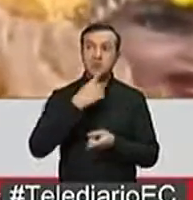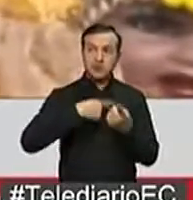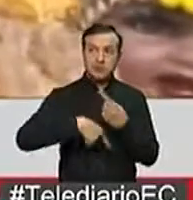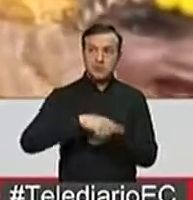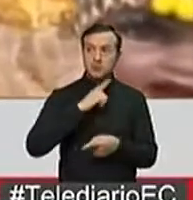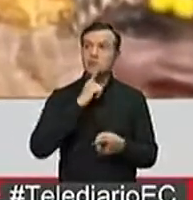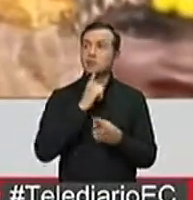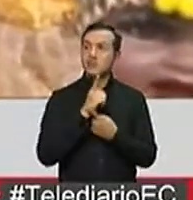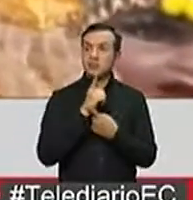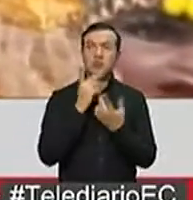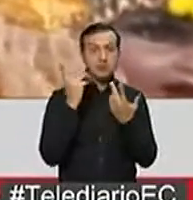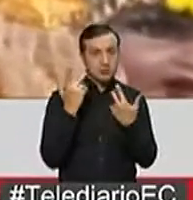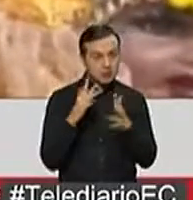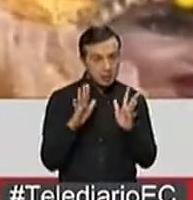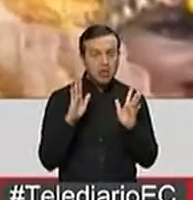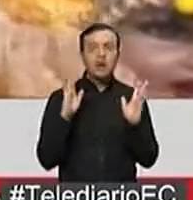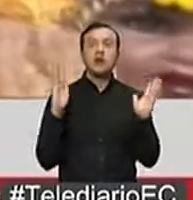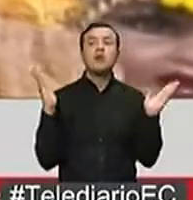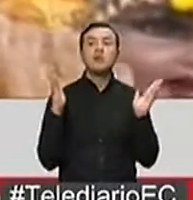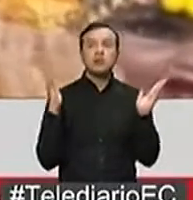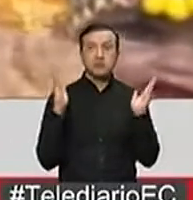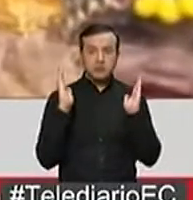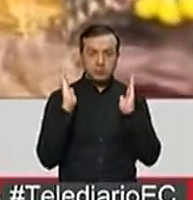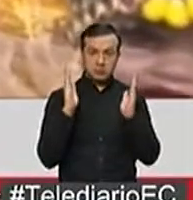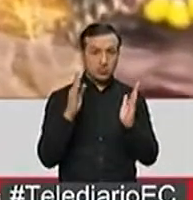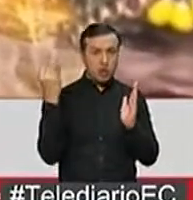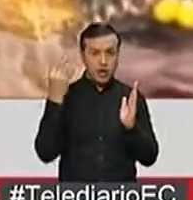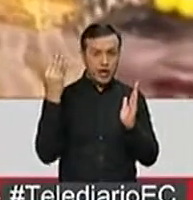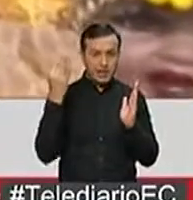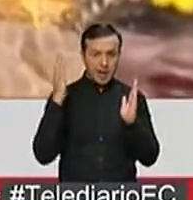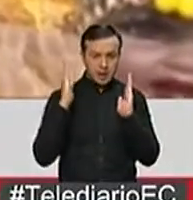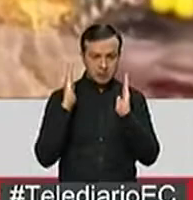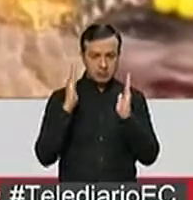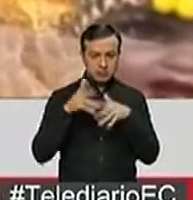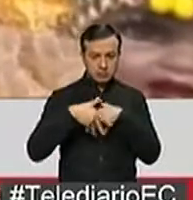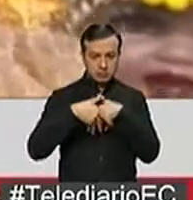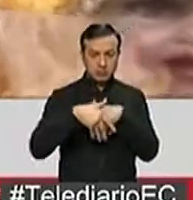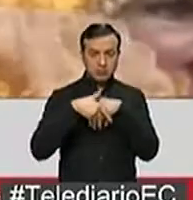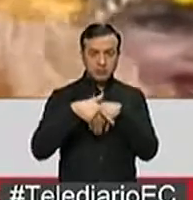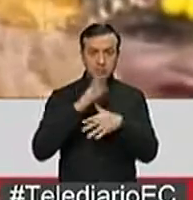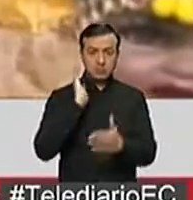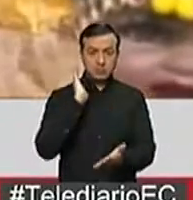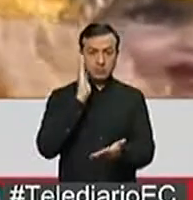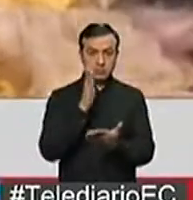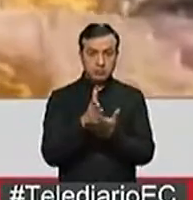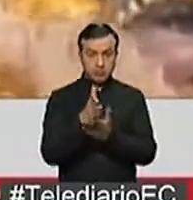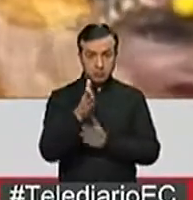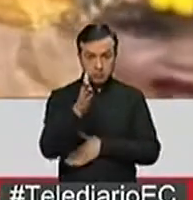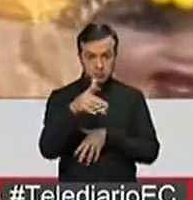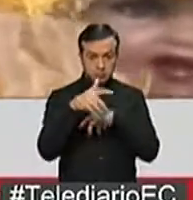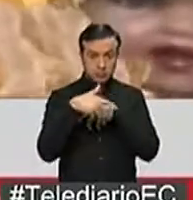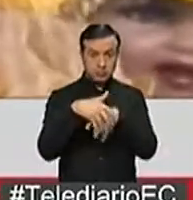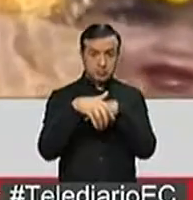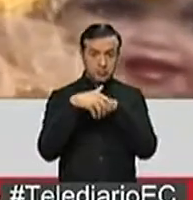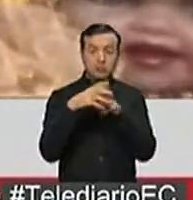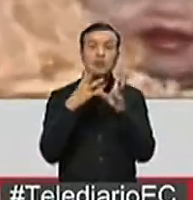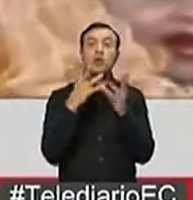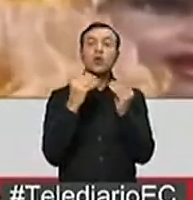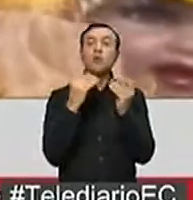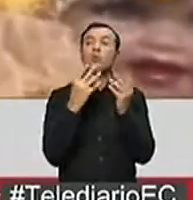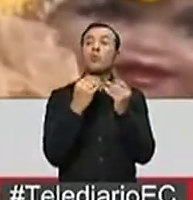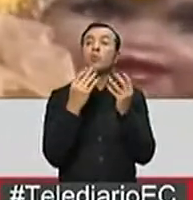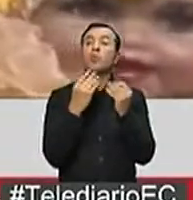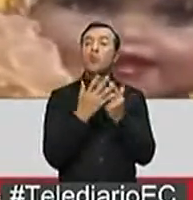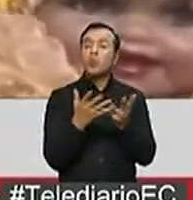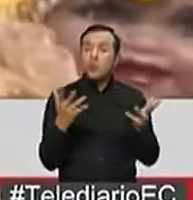al desfile tradicional, al circuito del desfile tradicional, con la finalidad de recabar, de recolectar la mayor